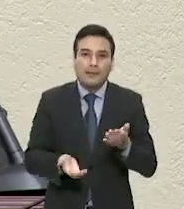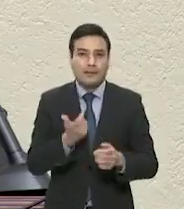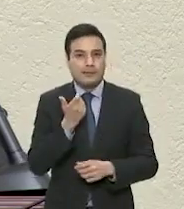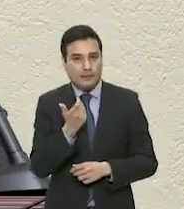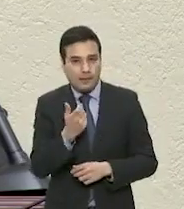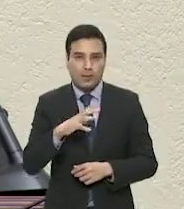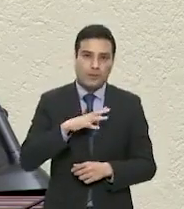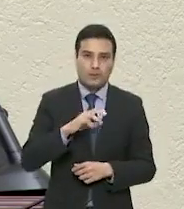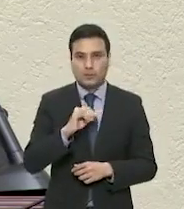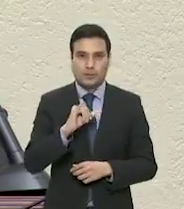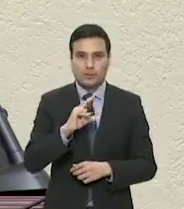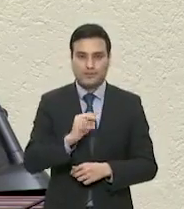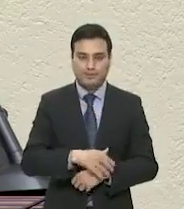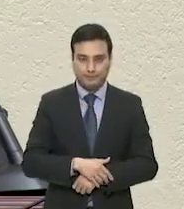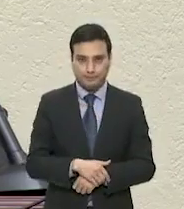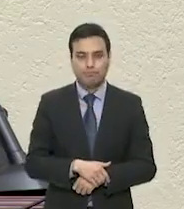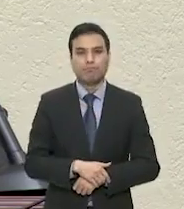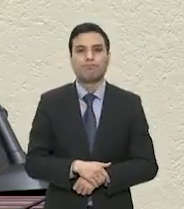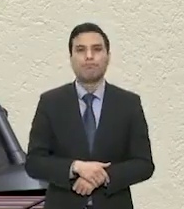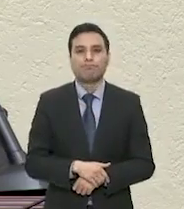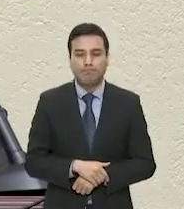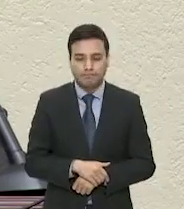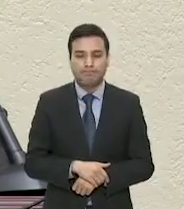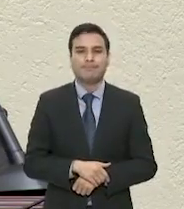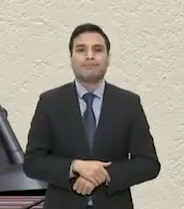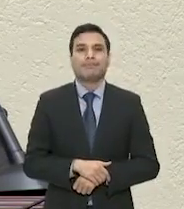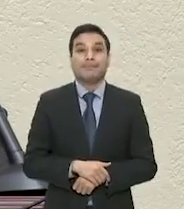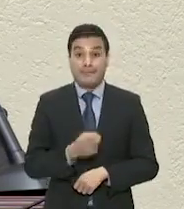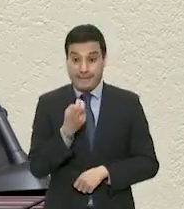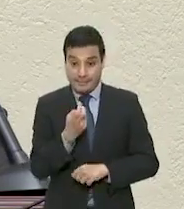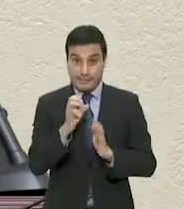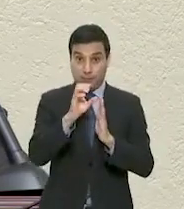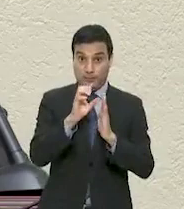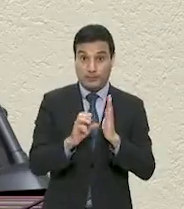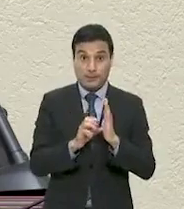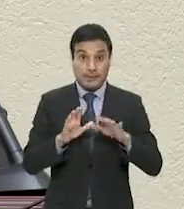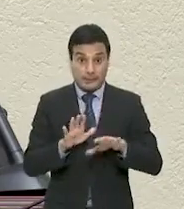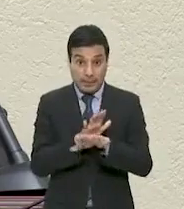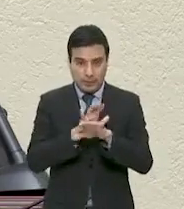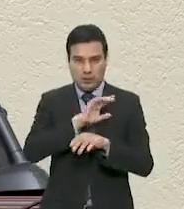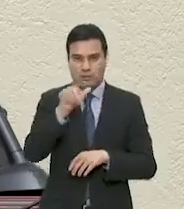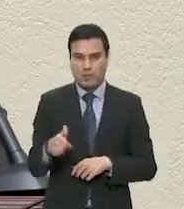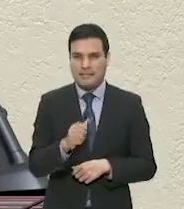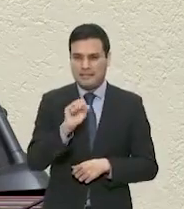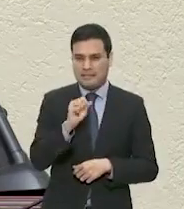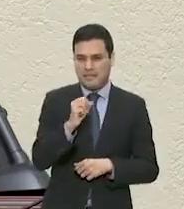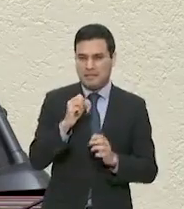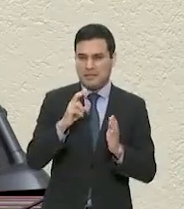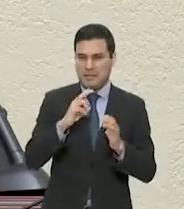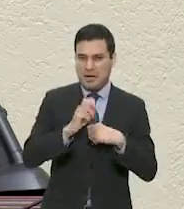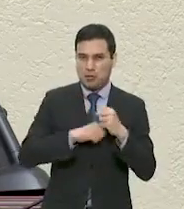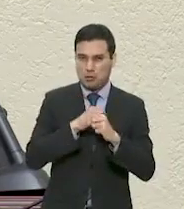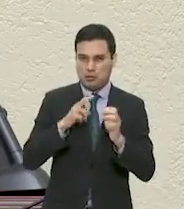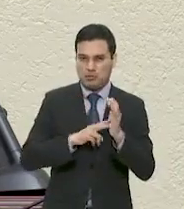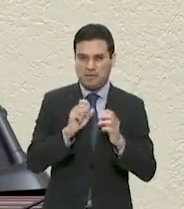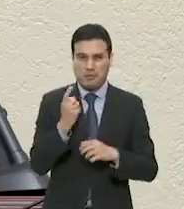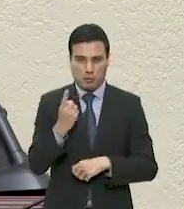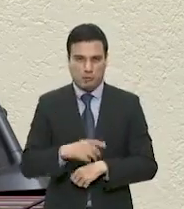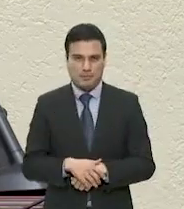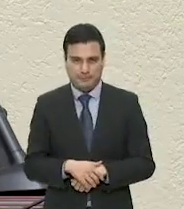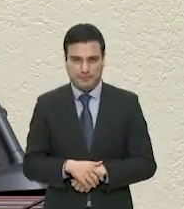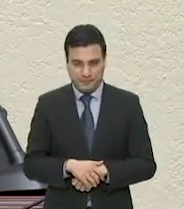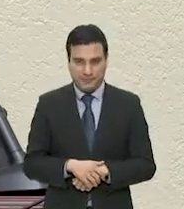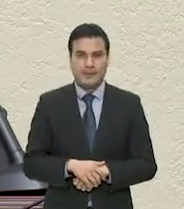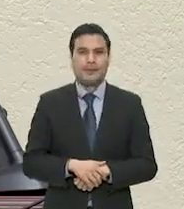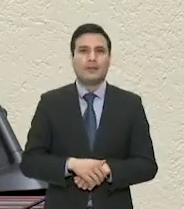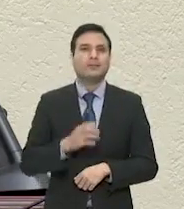subsecuentes posteriormente a esta reforma en septiembre de este año las cámaras del congreso aprobaron la ley